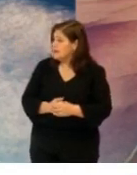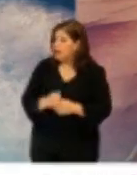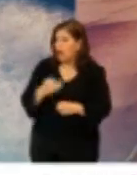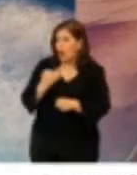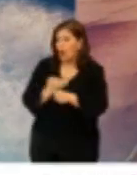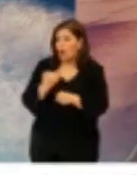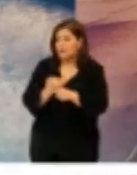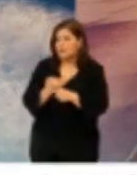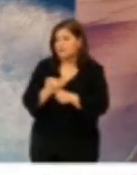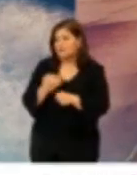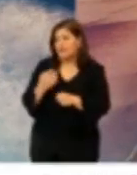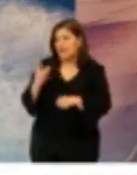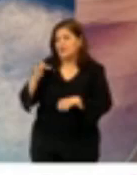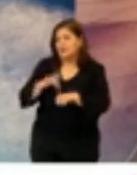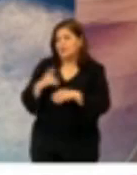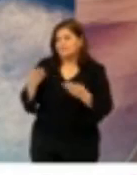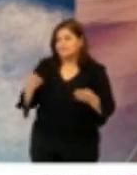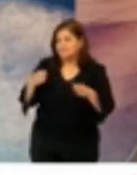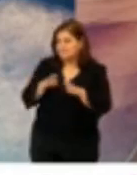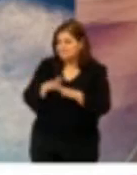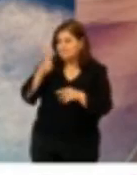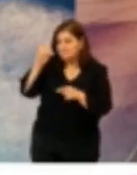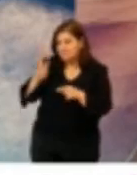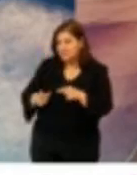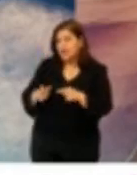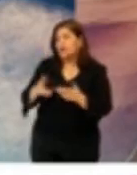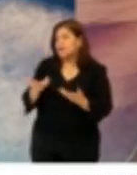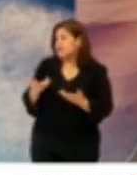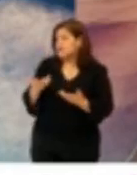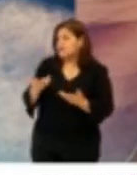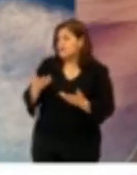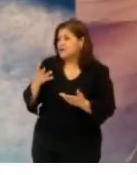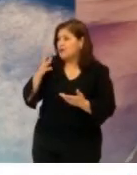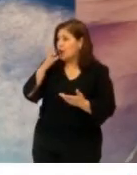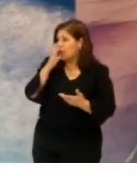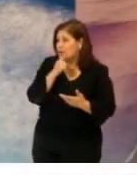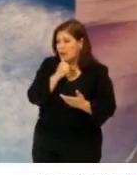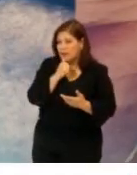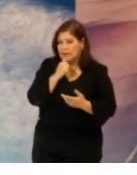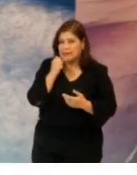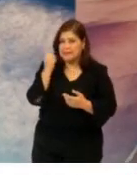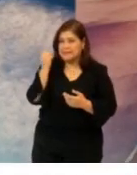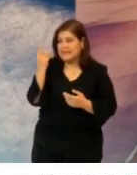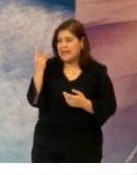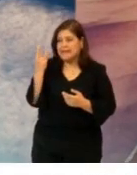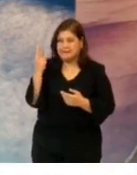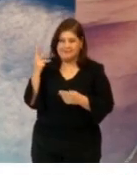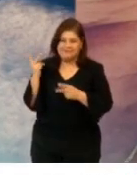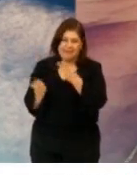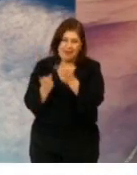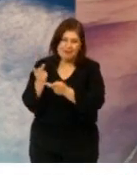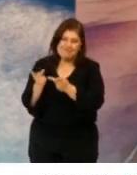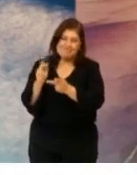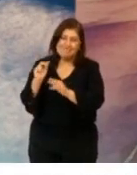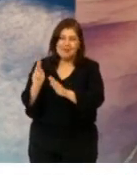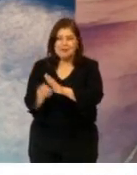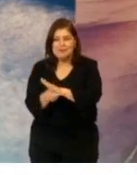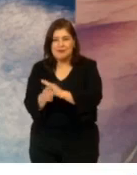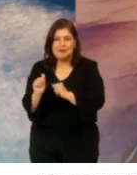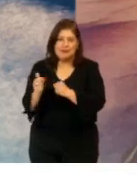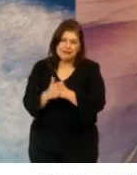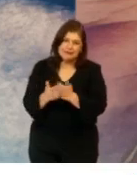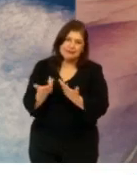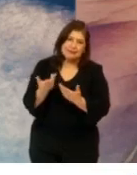cerrar. Yo me voy a permitir tomar 3 preguntas que se quedaron pendientes, las demás más o menos